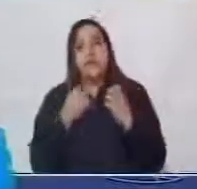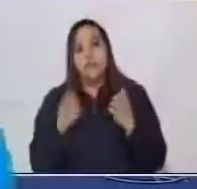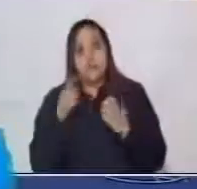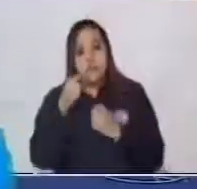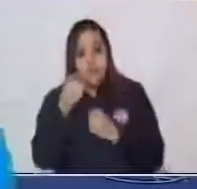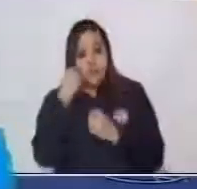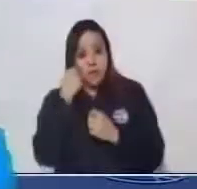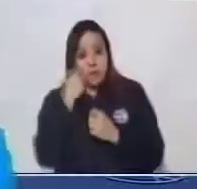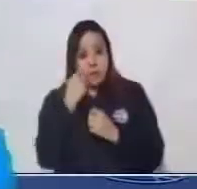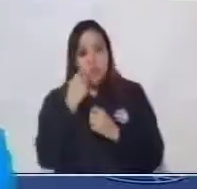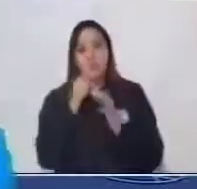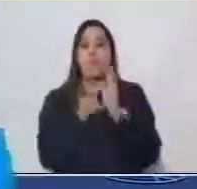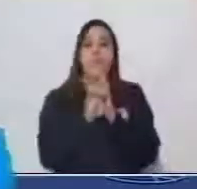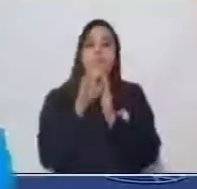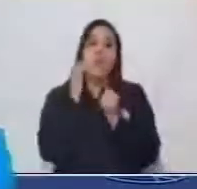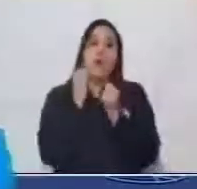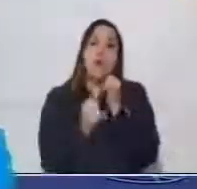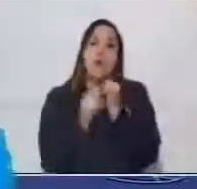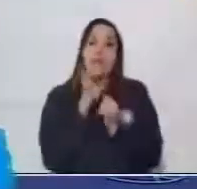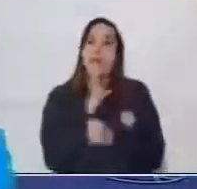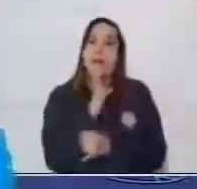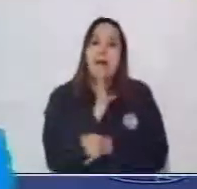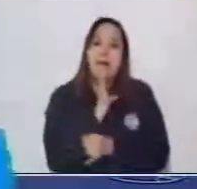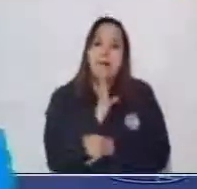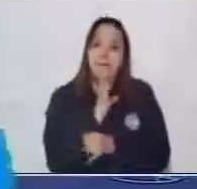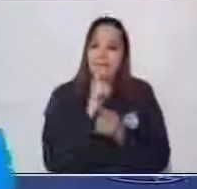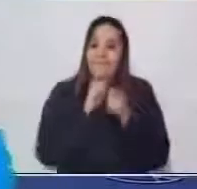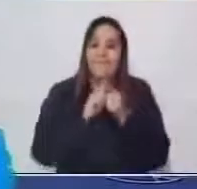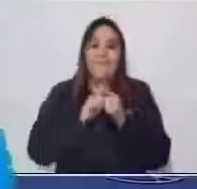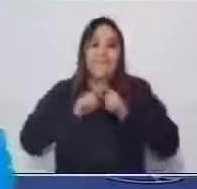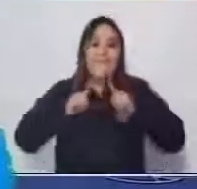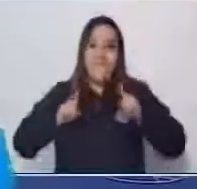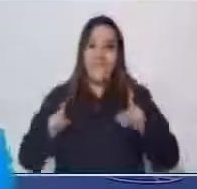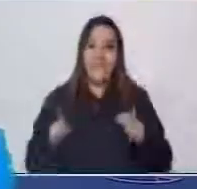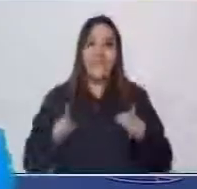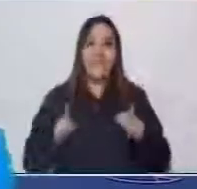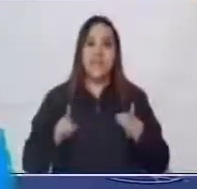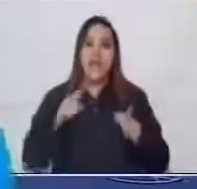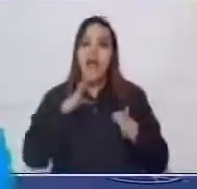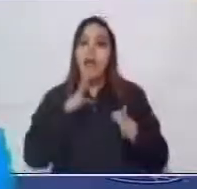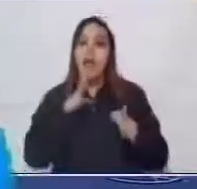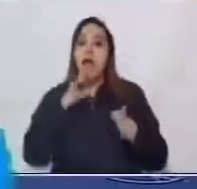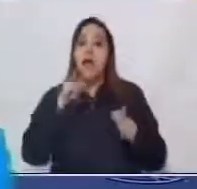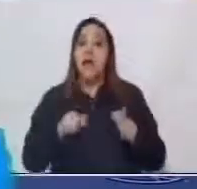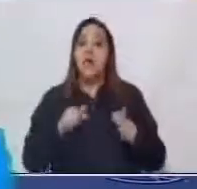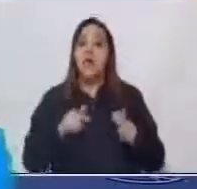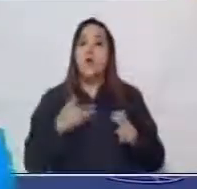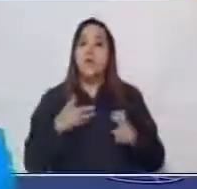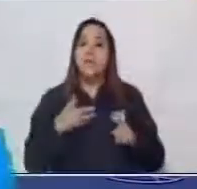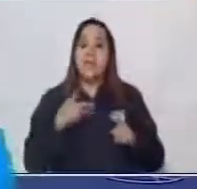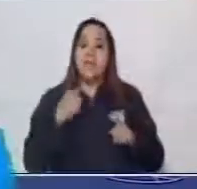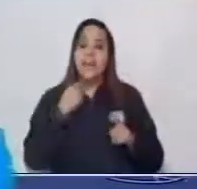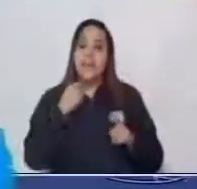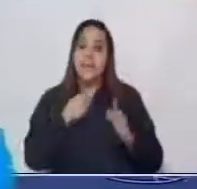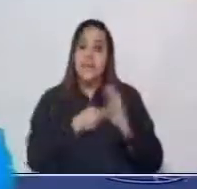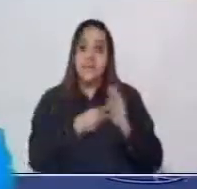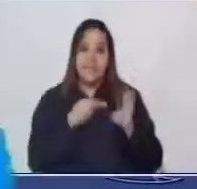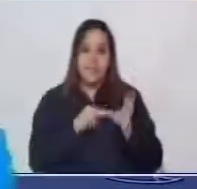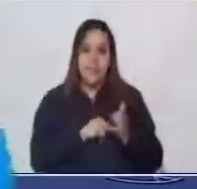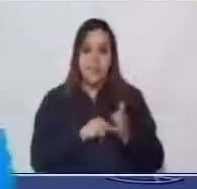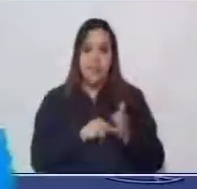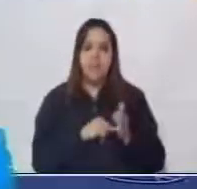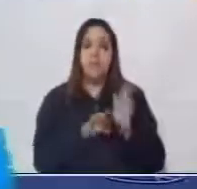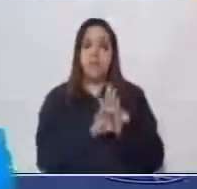anterior, es decir, se va a hablar de algo totalmente diferente a lo que dice el párrafo o la oración